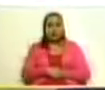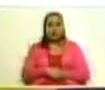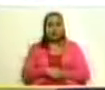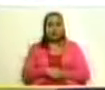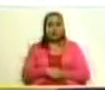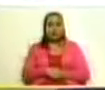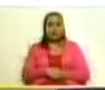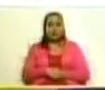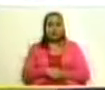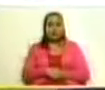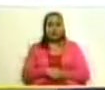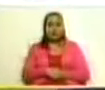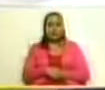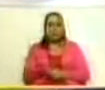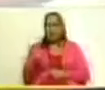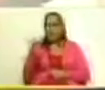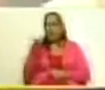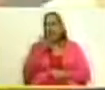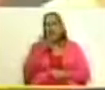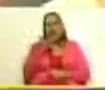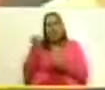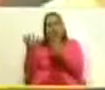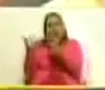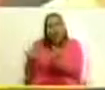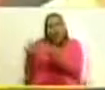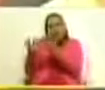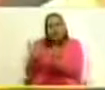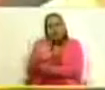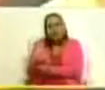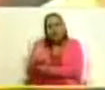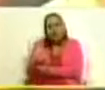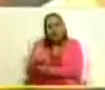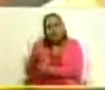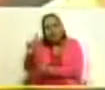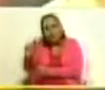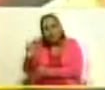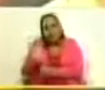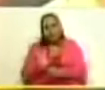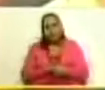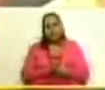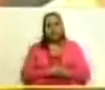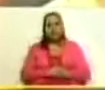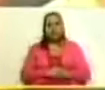No los voy a aburrir con muchos datos. Miren esto.